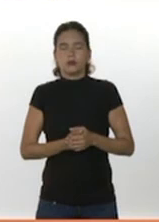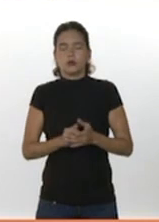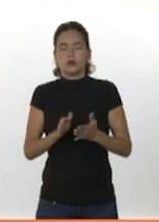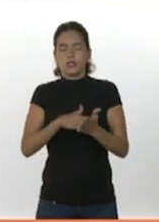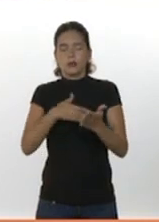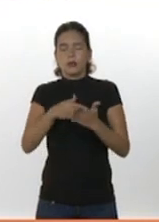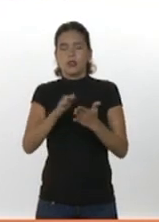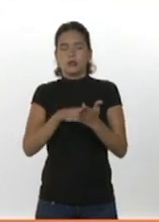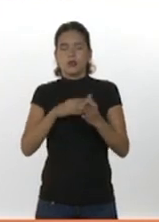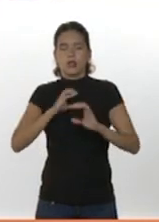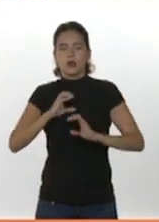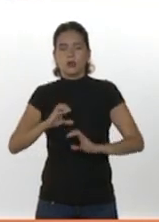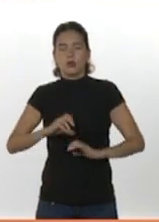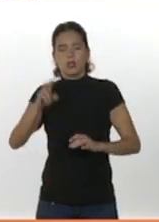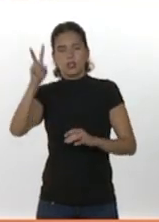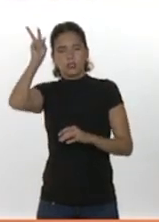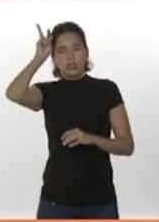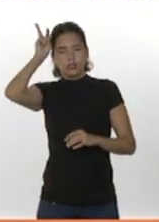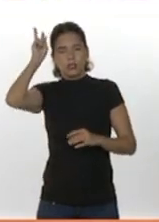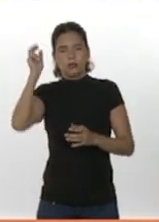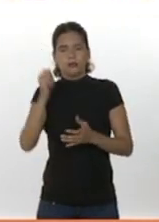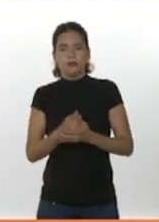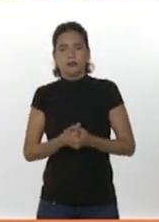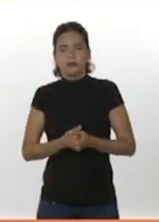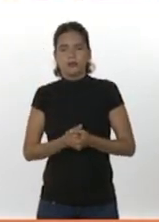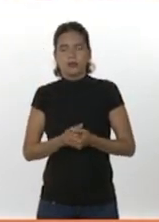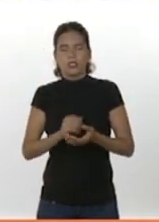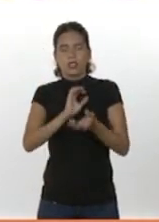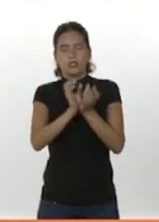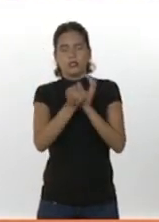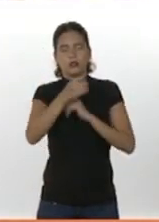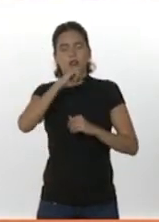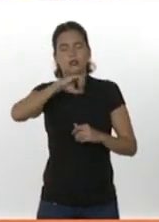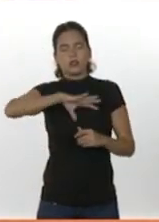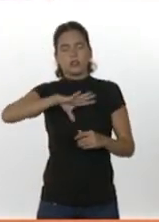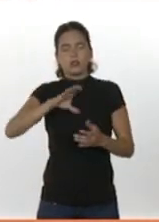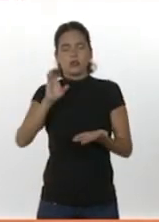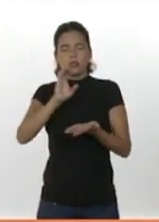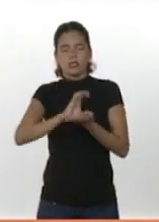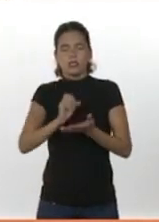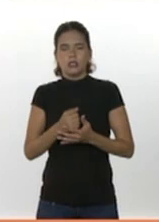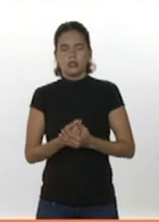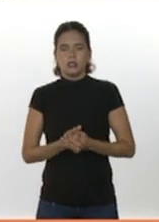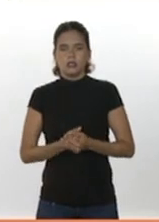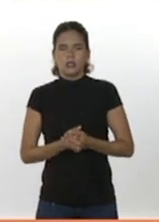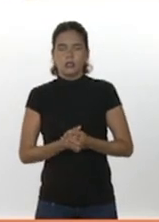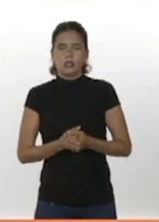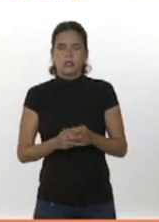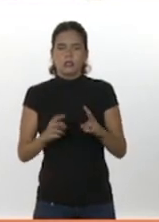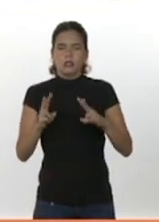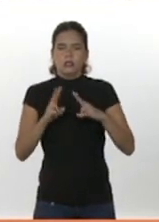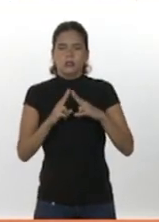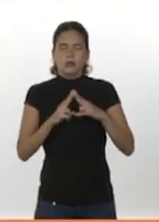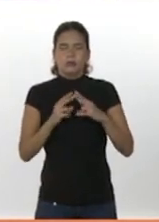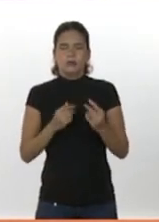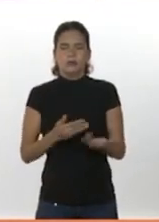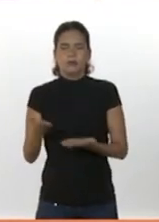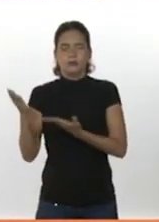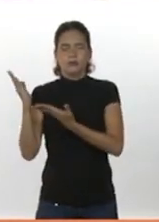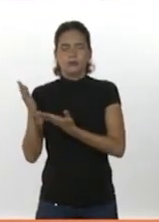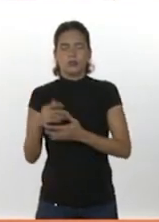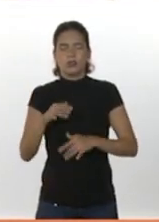pintura corporal indígena. Ahora bien, en GHC vamos a conocer acá, en este